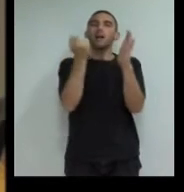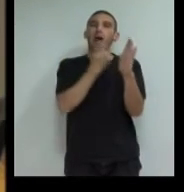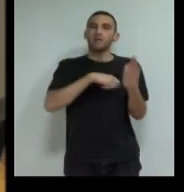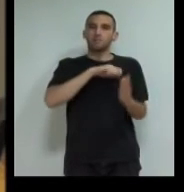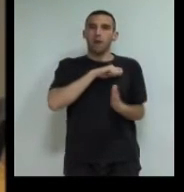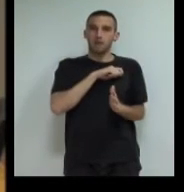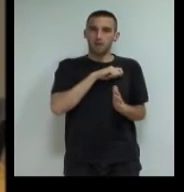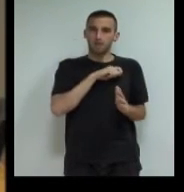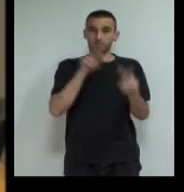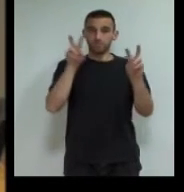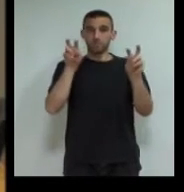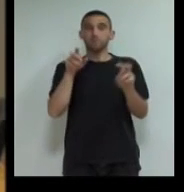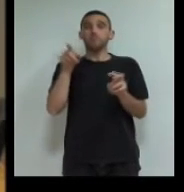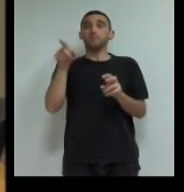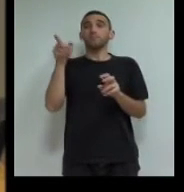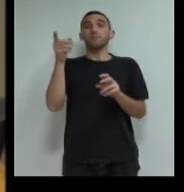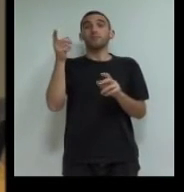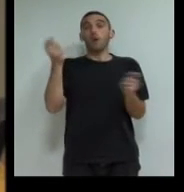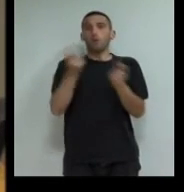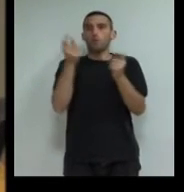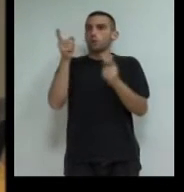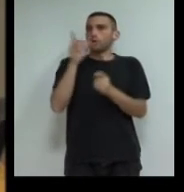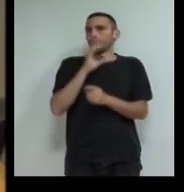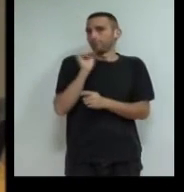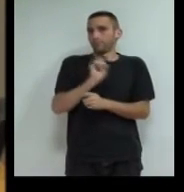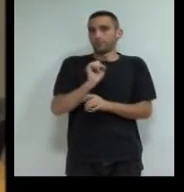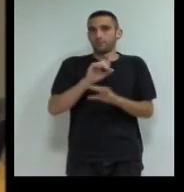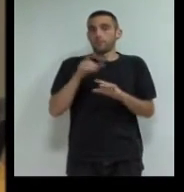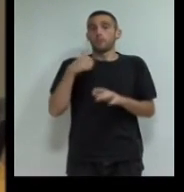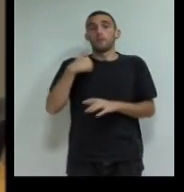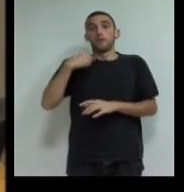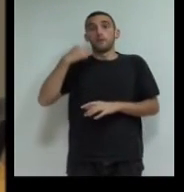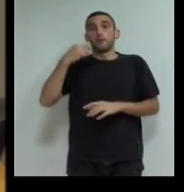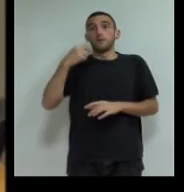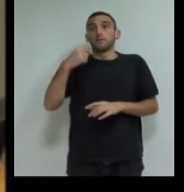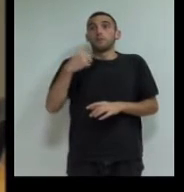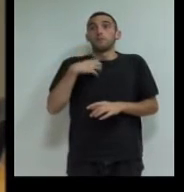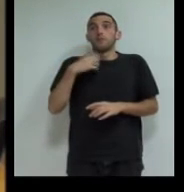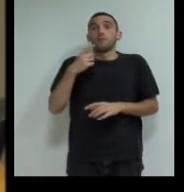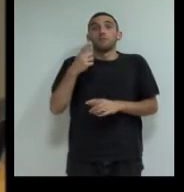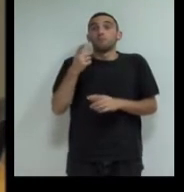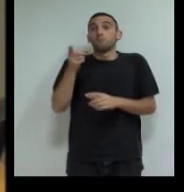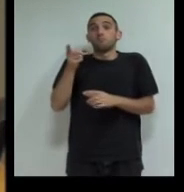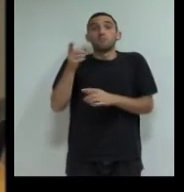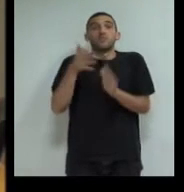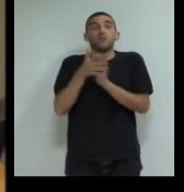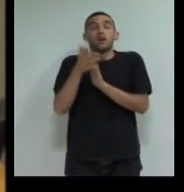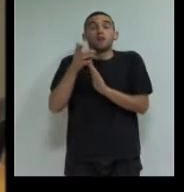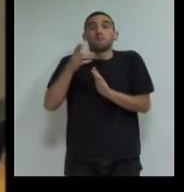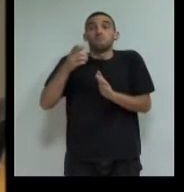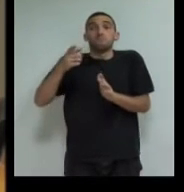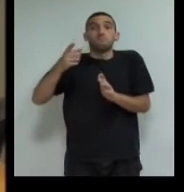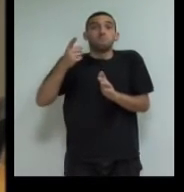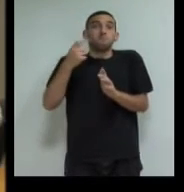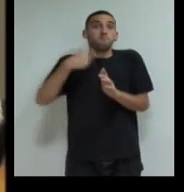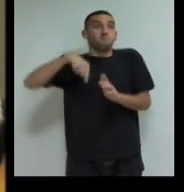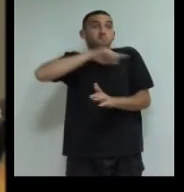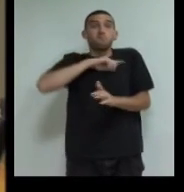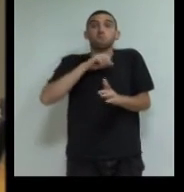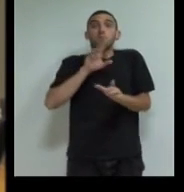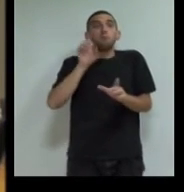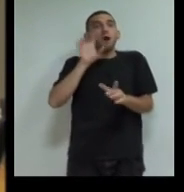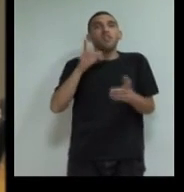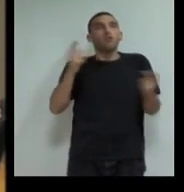anuncio fantástico y tal. Pues a lo mejor quizás es una rareza, porque el resto no estamos implicados. Es decir, yo tengo